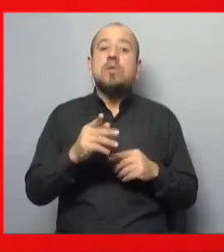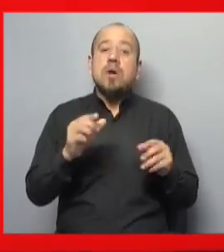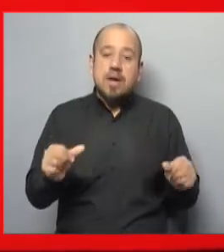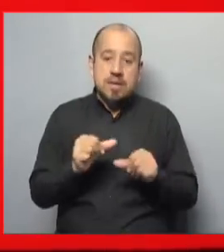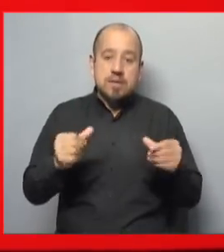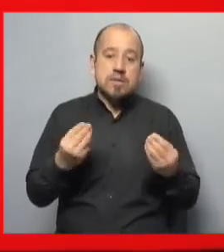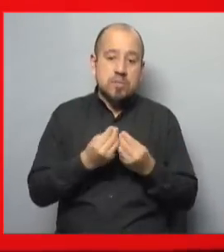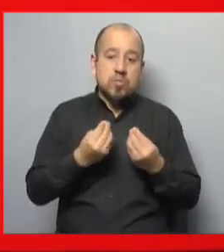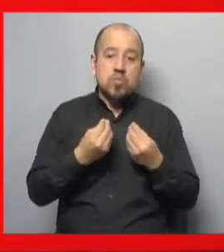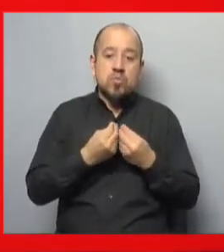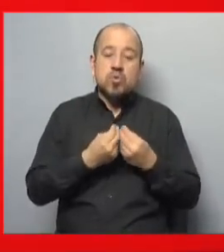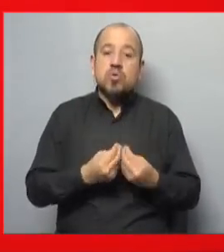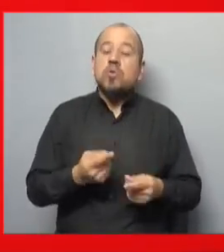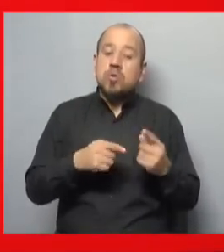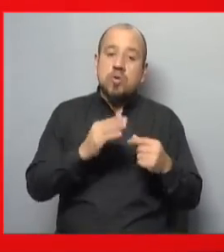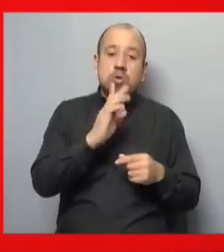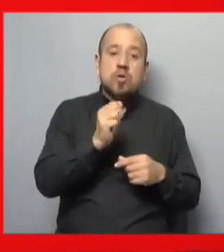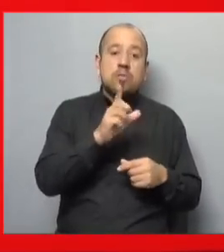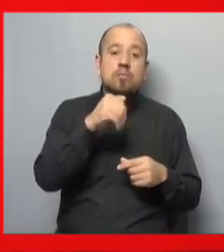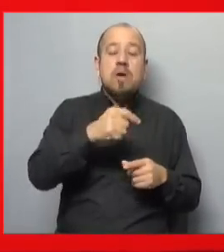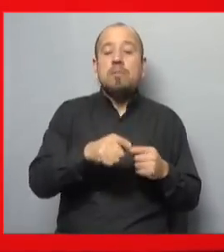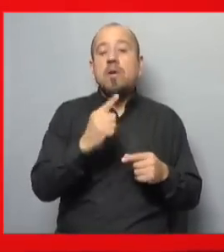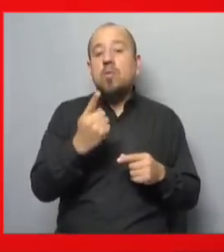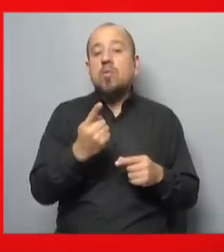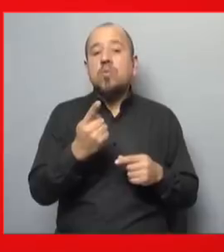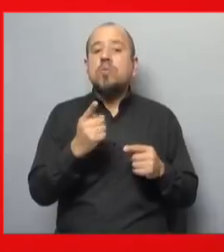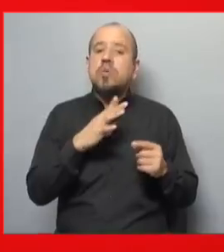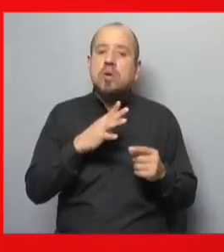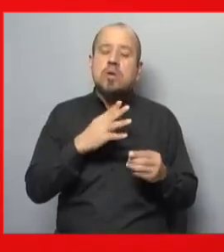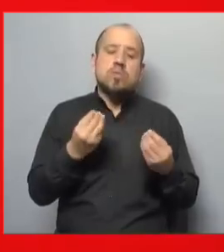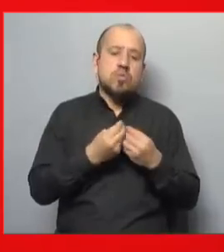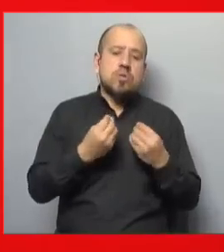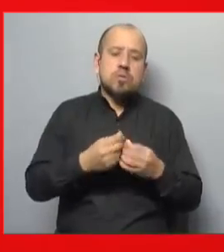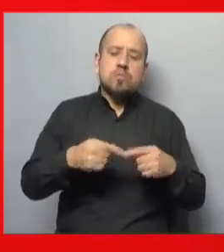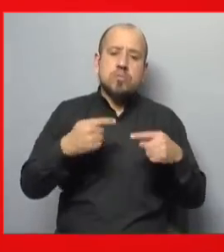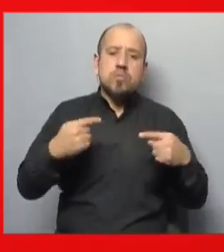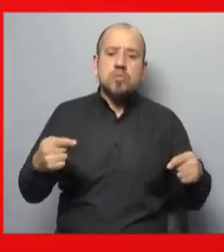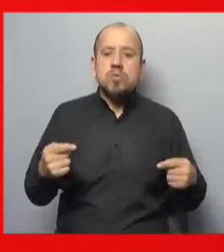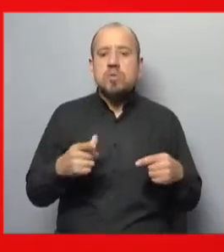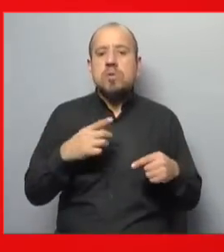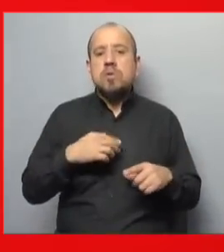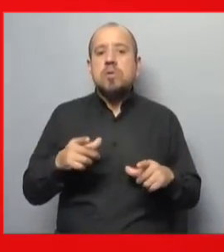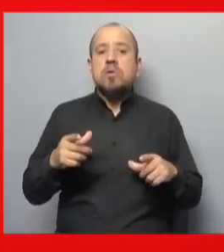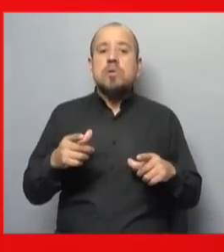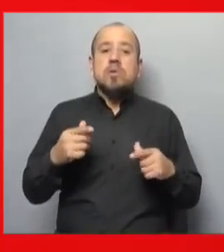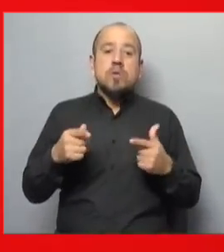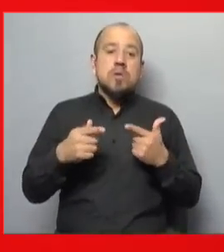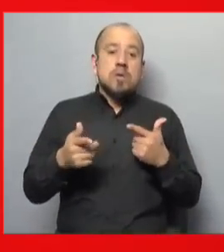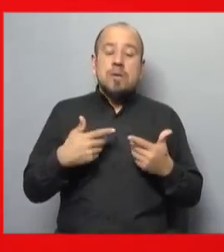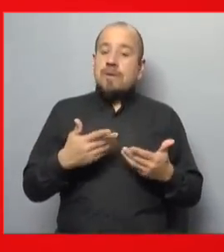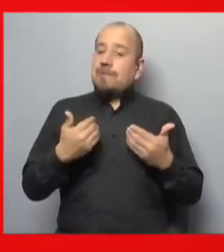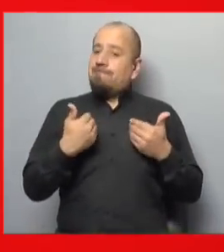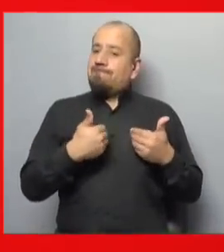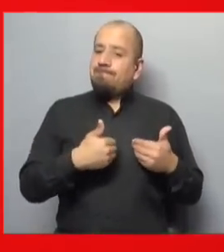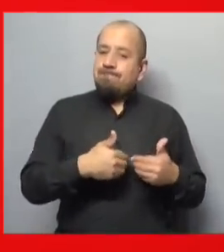pero digo simplemente desde ese lugar pongo una cuña no hay muchas otras no que están pasando que están ocurriendo que la dejamos de lado